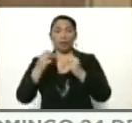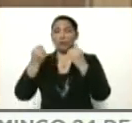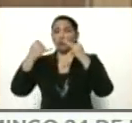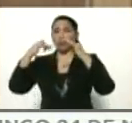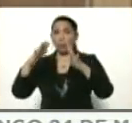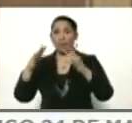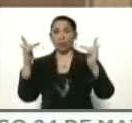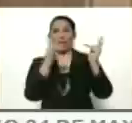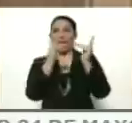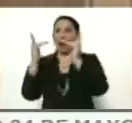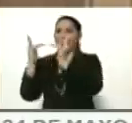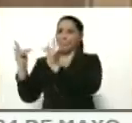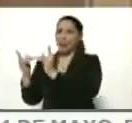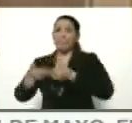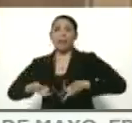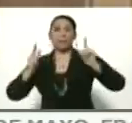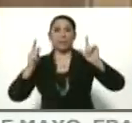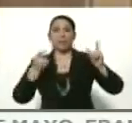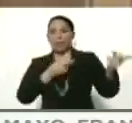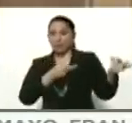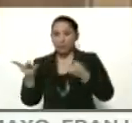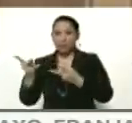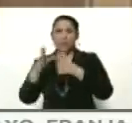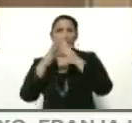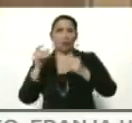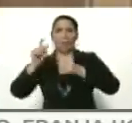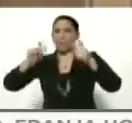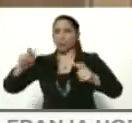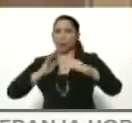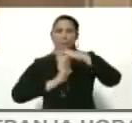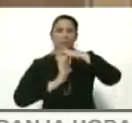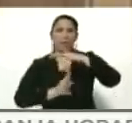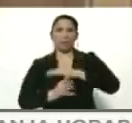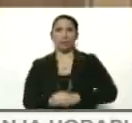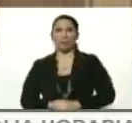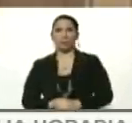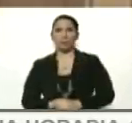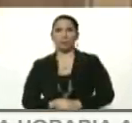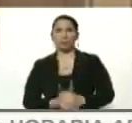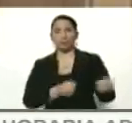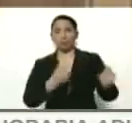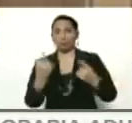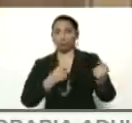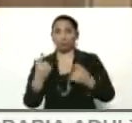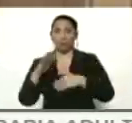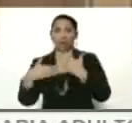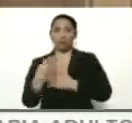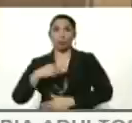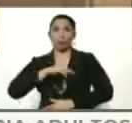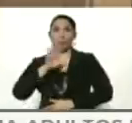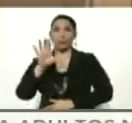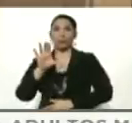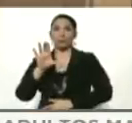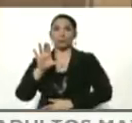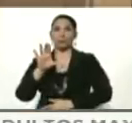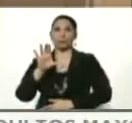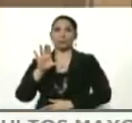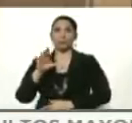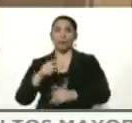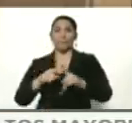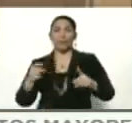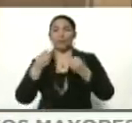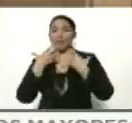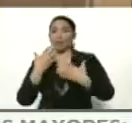de camas que nos permita recibir a todos los migrantes que están regresando a nuestra patria. Pero como bien